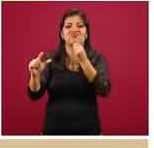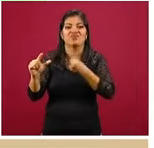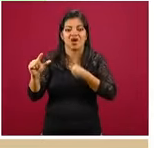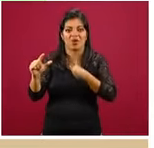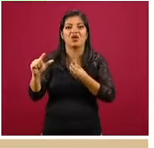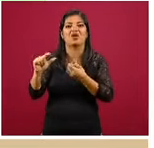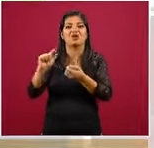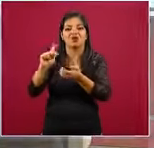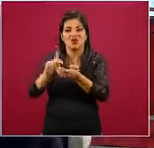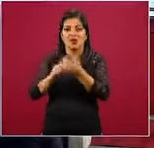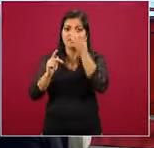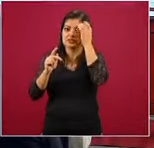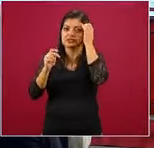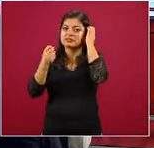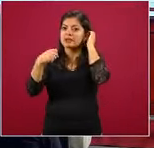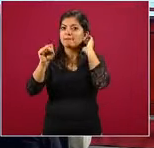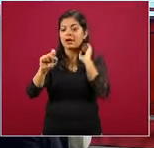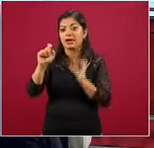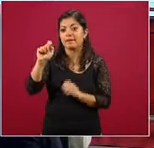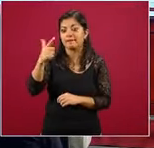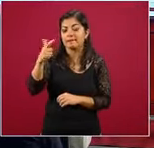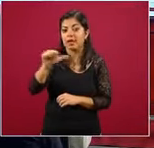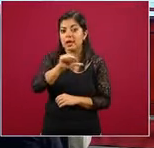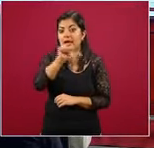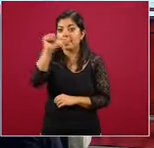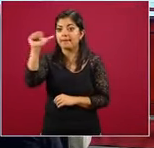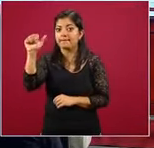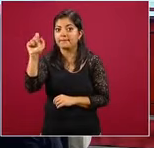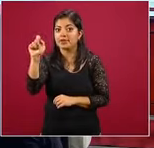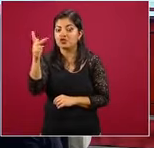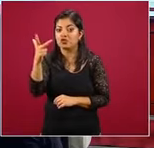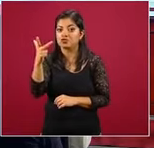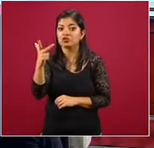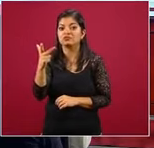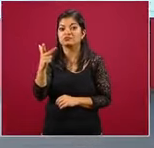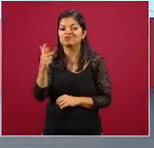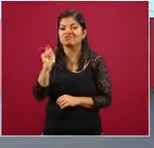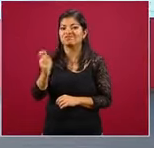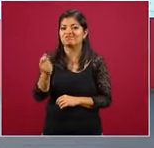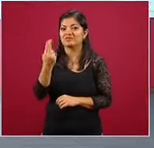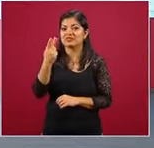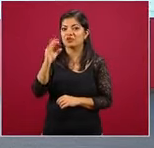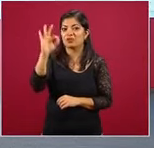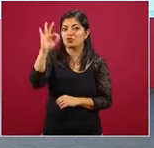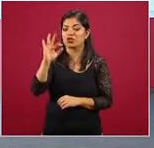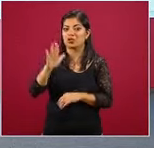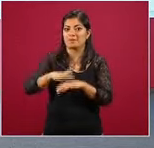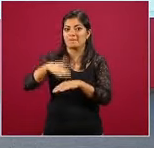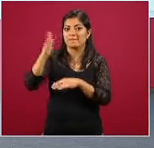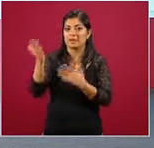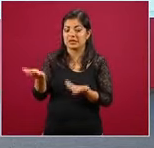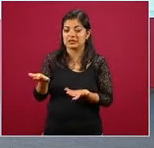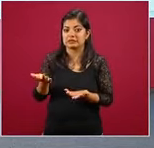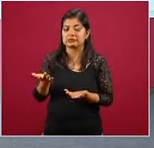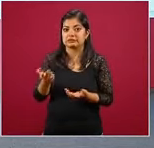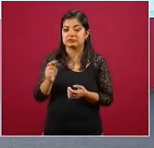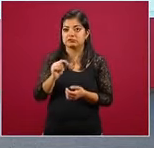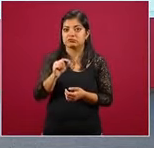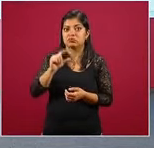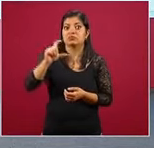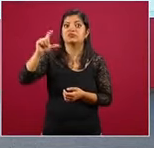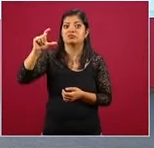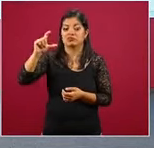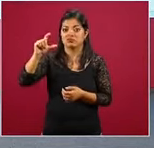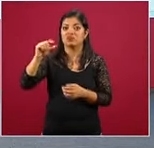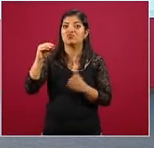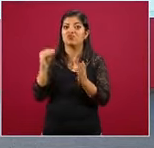ascenso que va de la 27 a la 28 con un incremento de un más 25%. Entonces, este ascenso todavía está muy